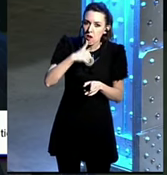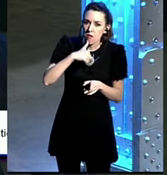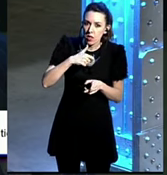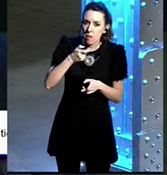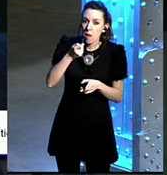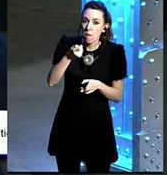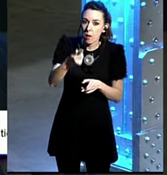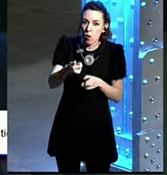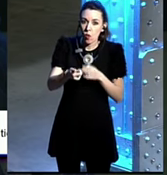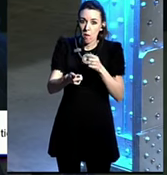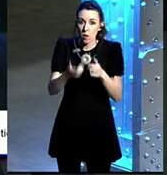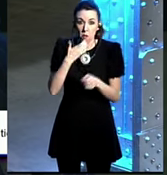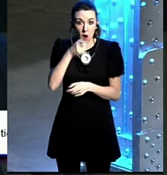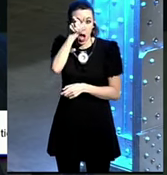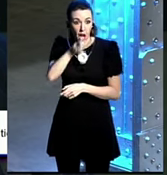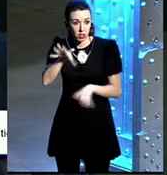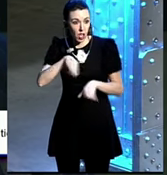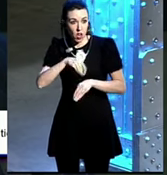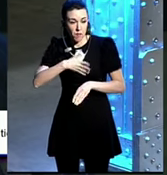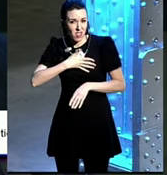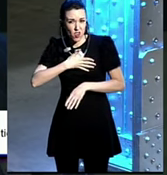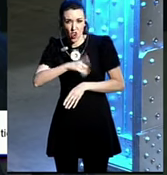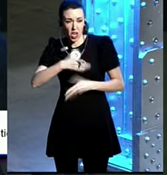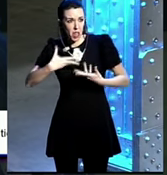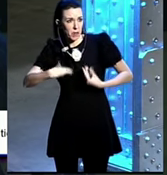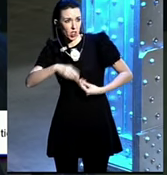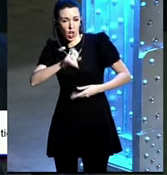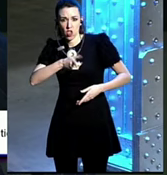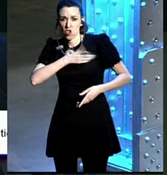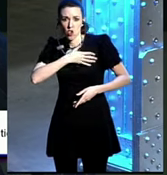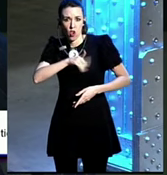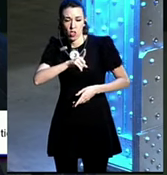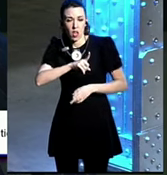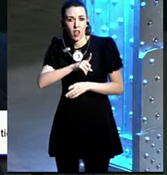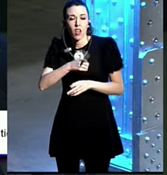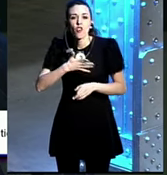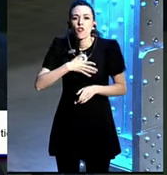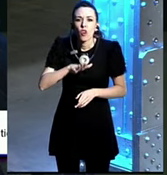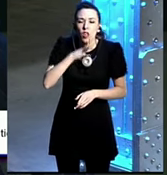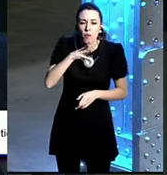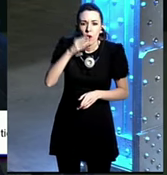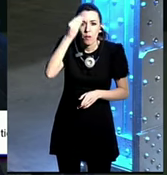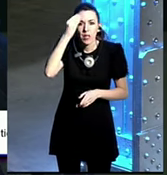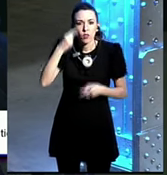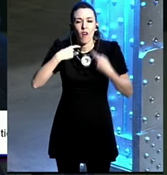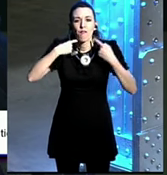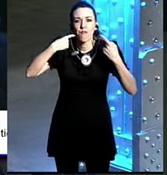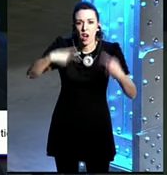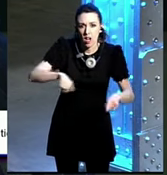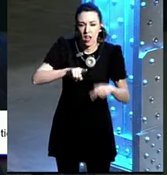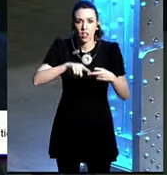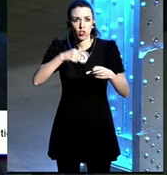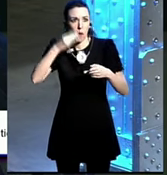esto gradualmente. La gente que no quiere admitir que tiene depresión normalmente no quiere admitirlo porque creen que es un fracaso, que es